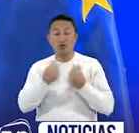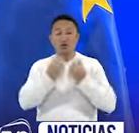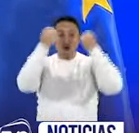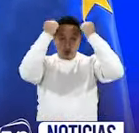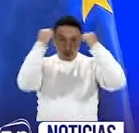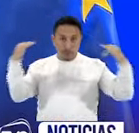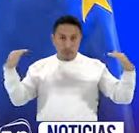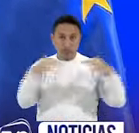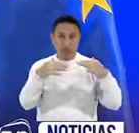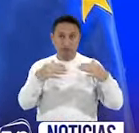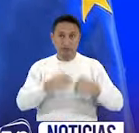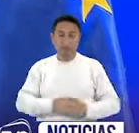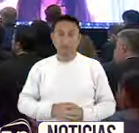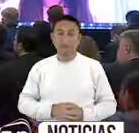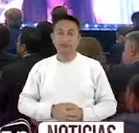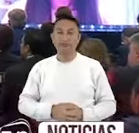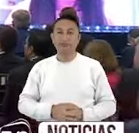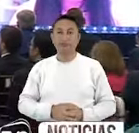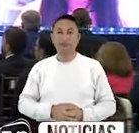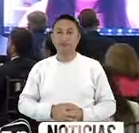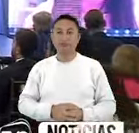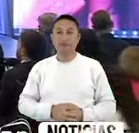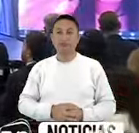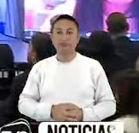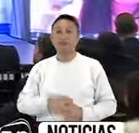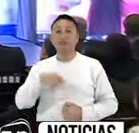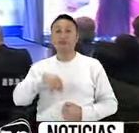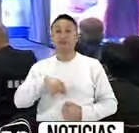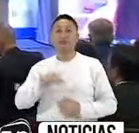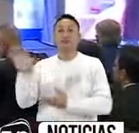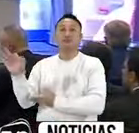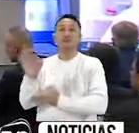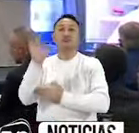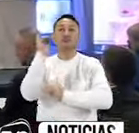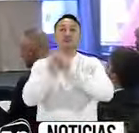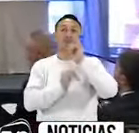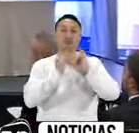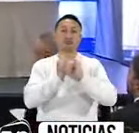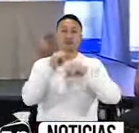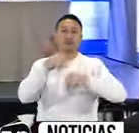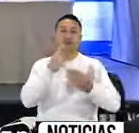tiene que ser. Así, con la presencia de delegados internacionales, se analizó cómo se